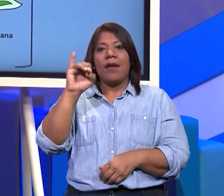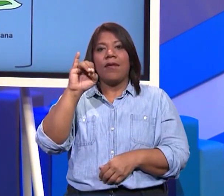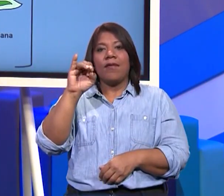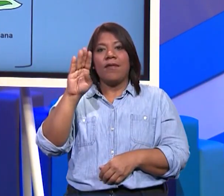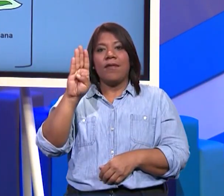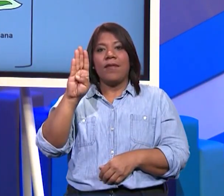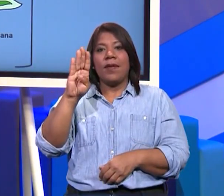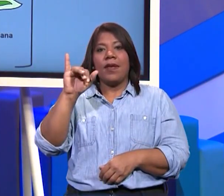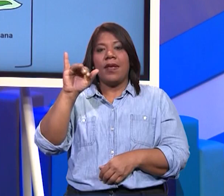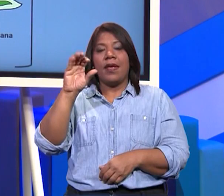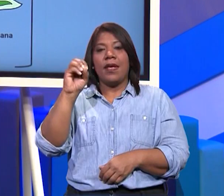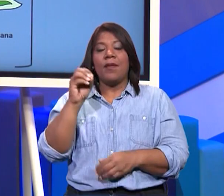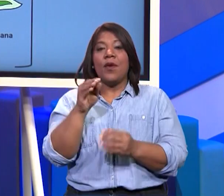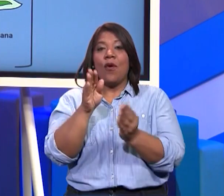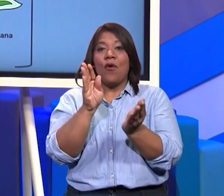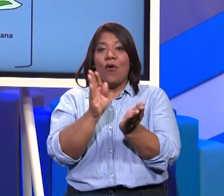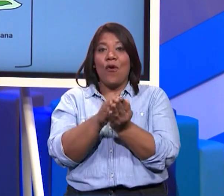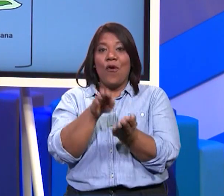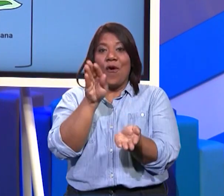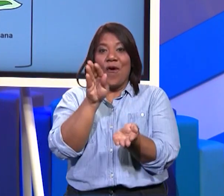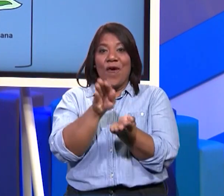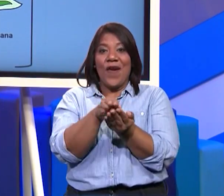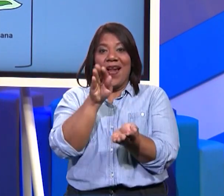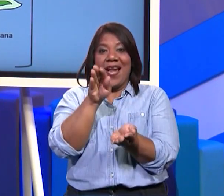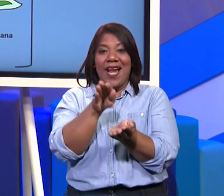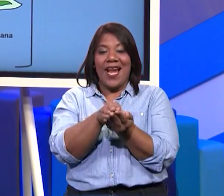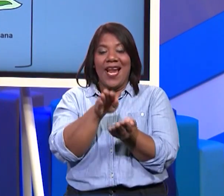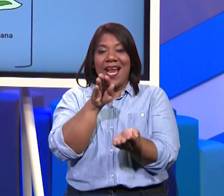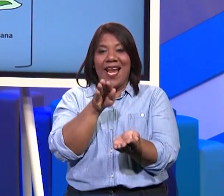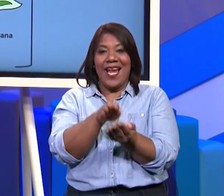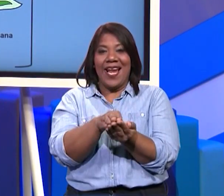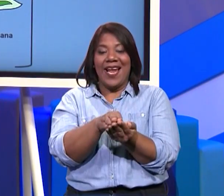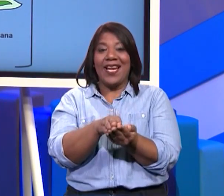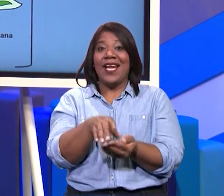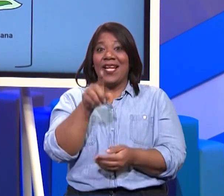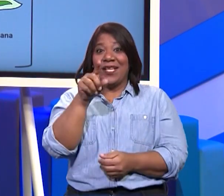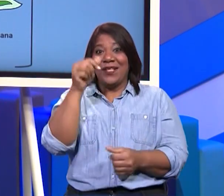Las ranas, los sapos. ¿Y ustedes recuerdan, mis chicos de